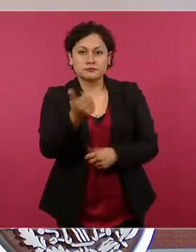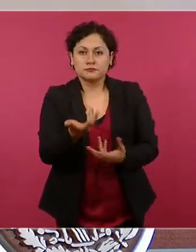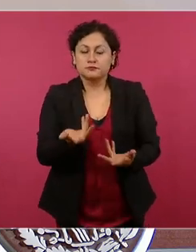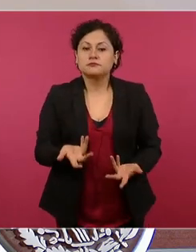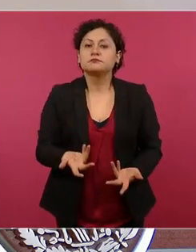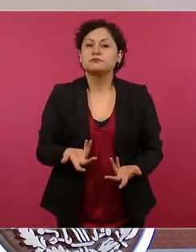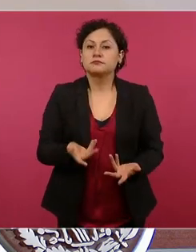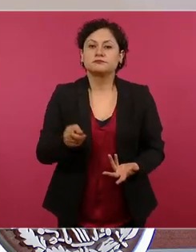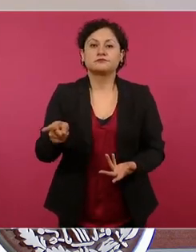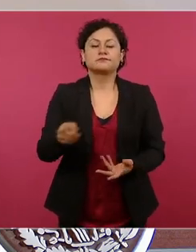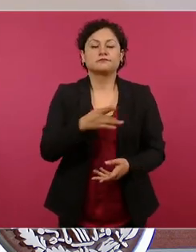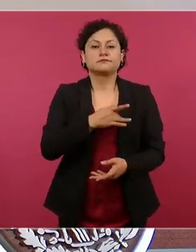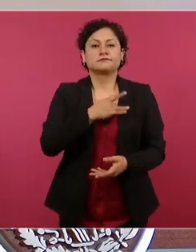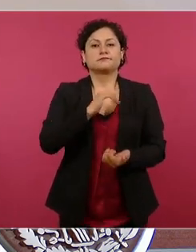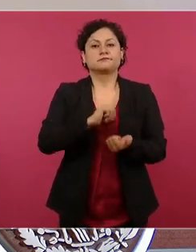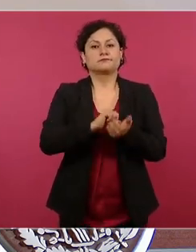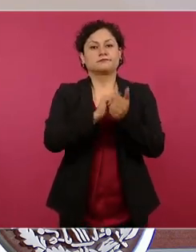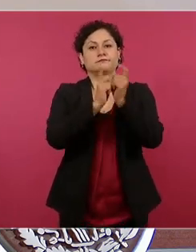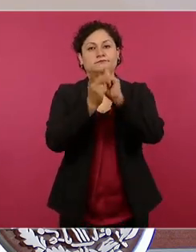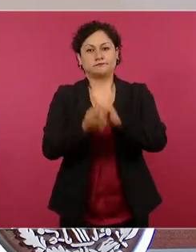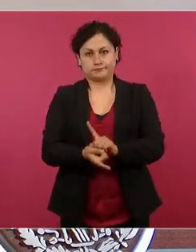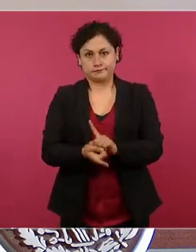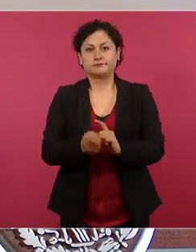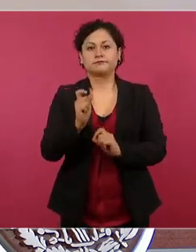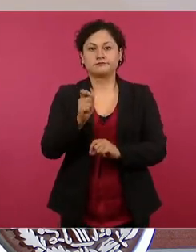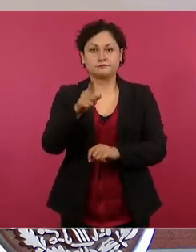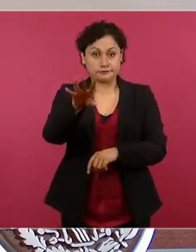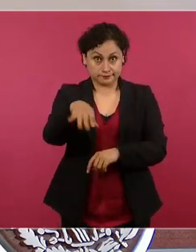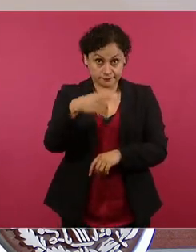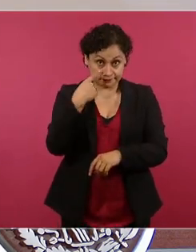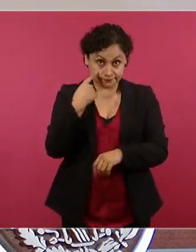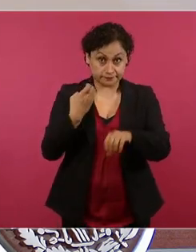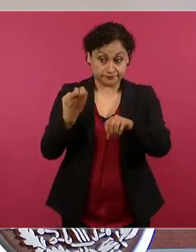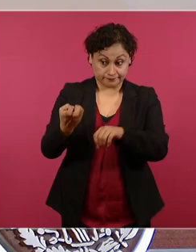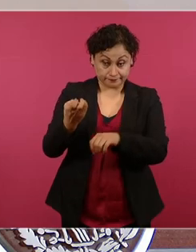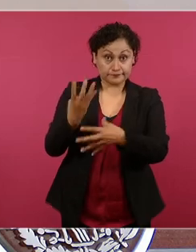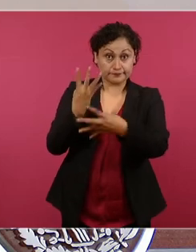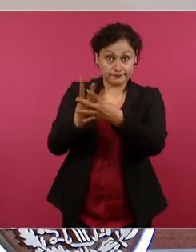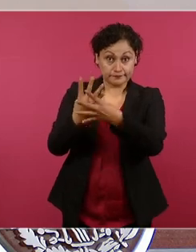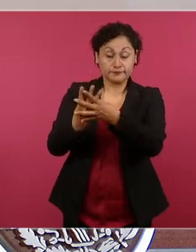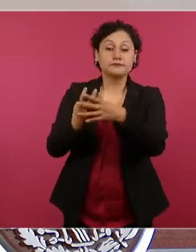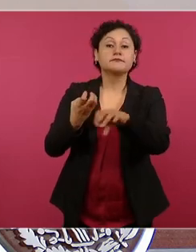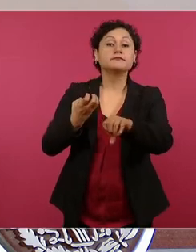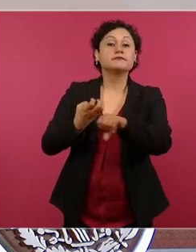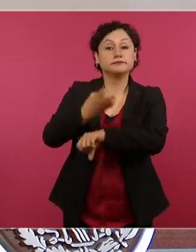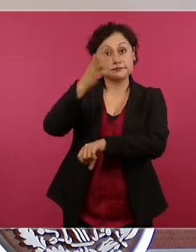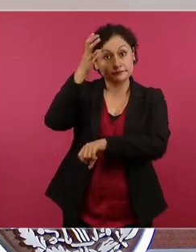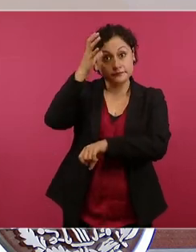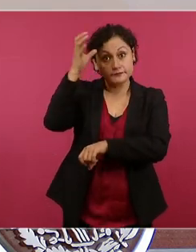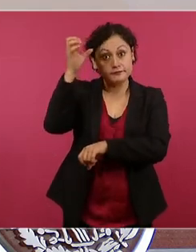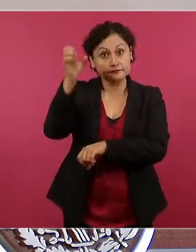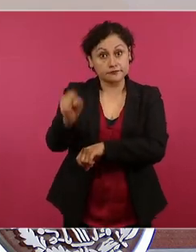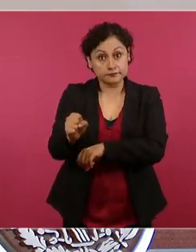está ubicado en el estado de Morelos y pues de ahí llegan de todo el país y pues es difícil a veces que